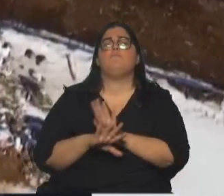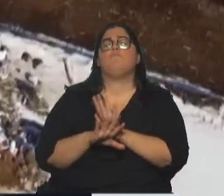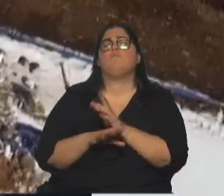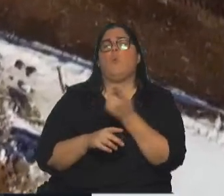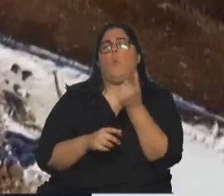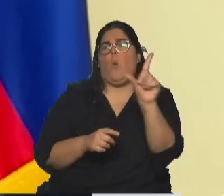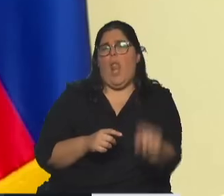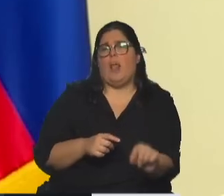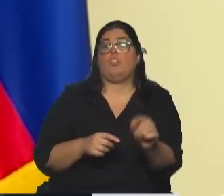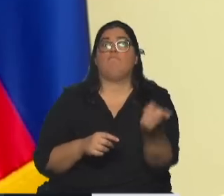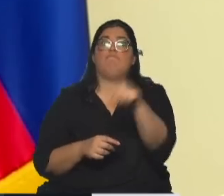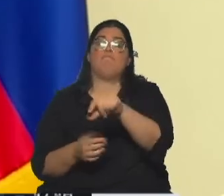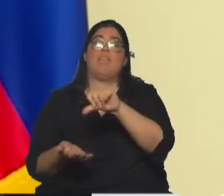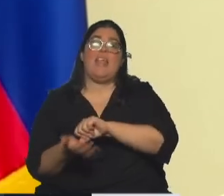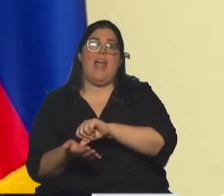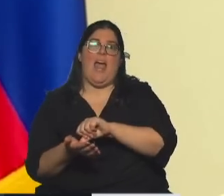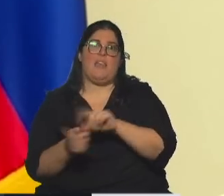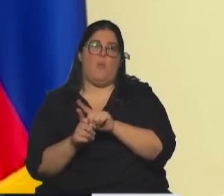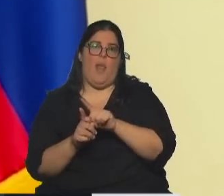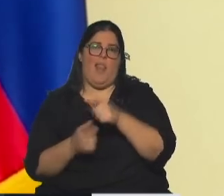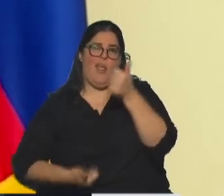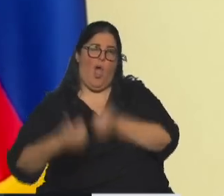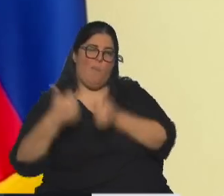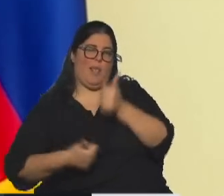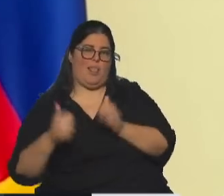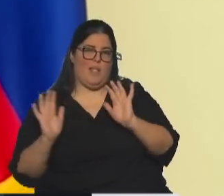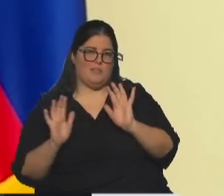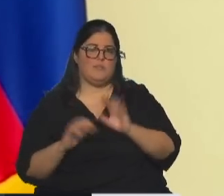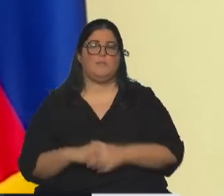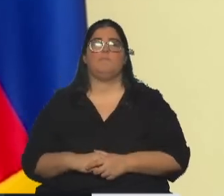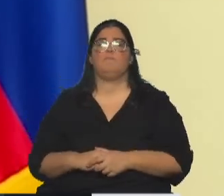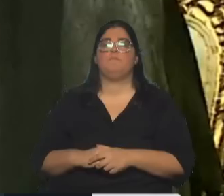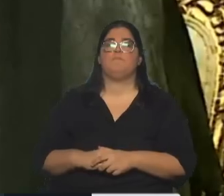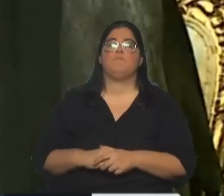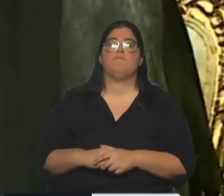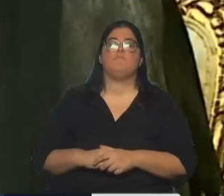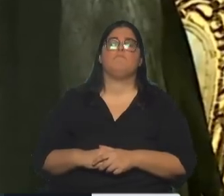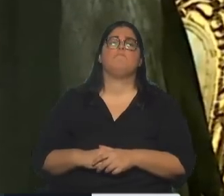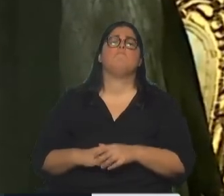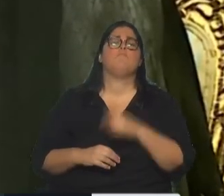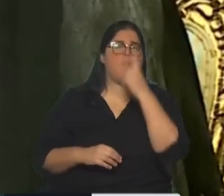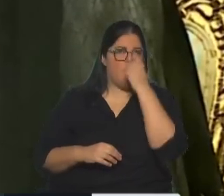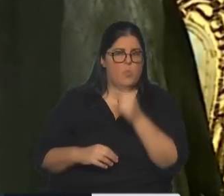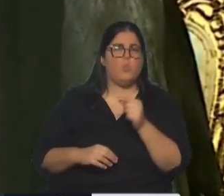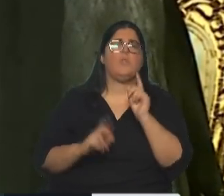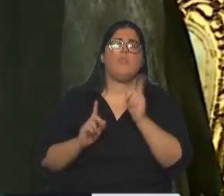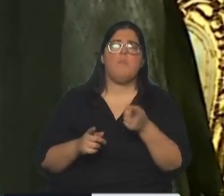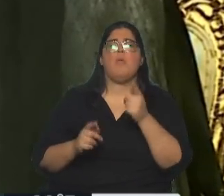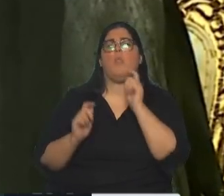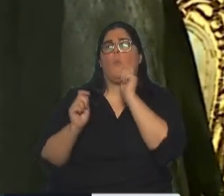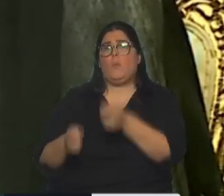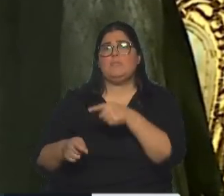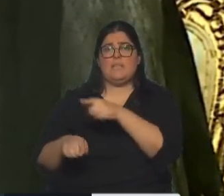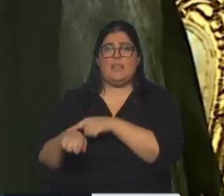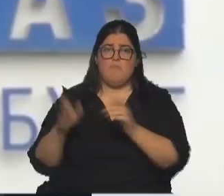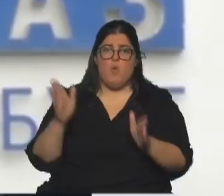Teherán parte de sus posiciones en Asia. Más allá de esto, durante la visita de Putin, la Compañía Nacional de